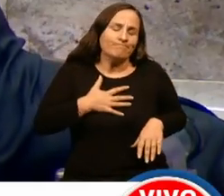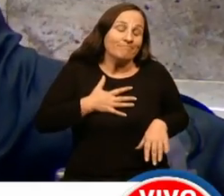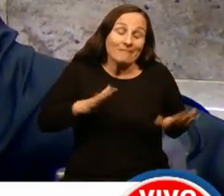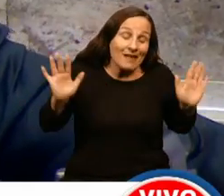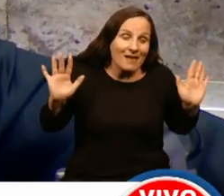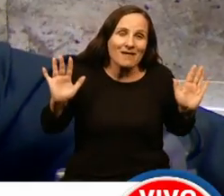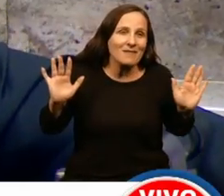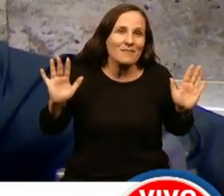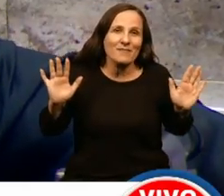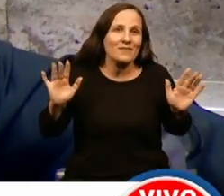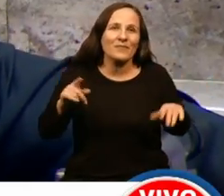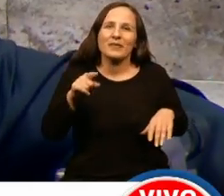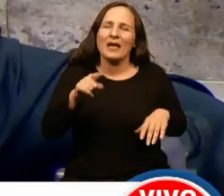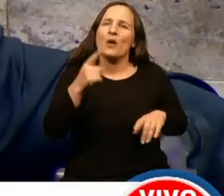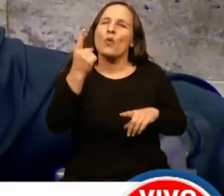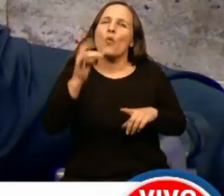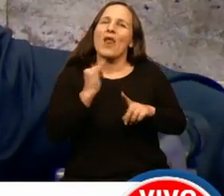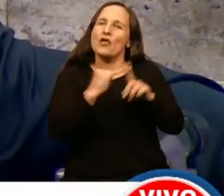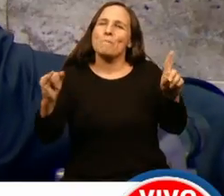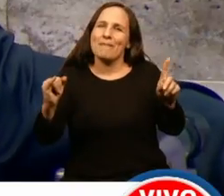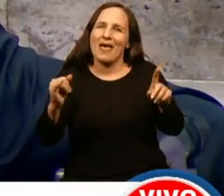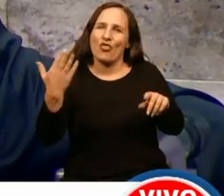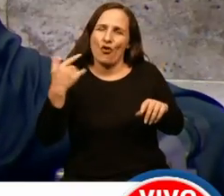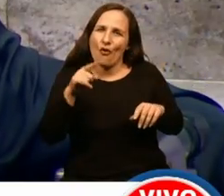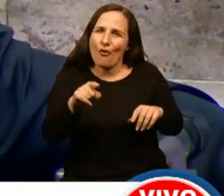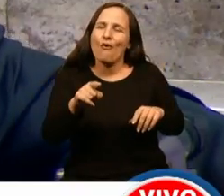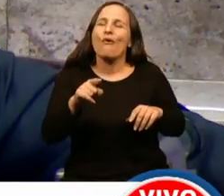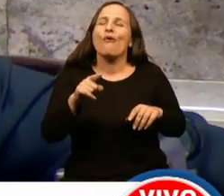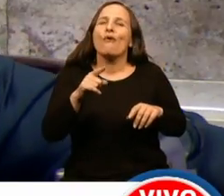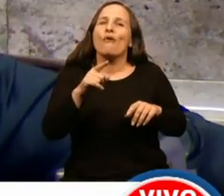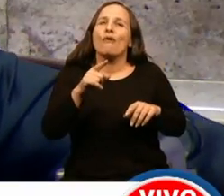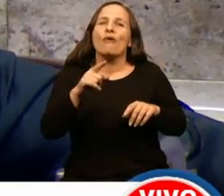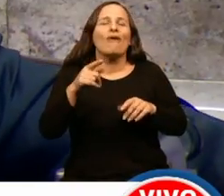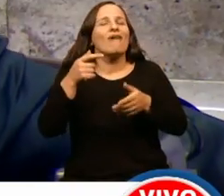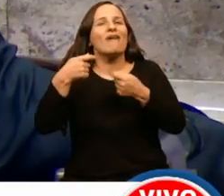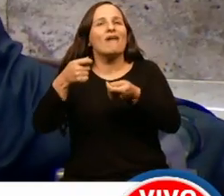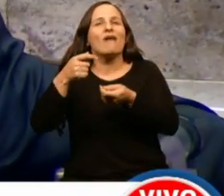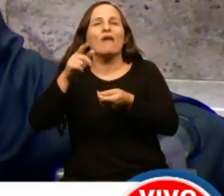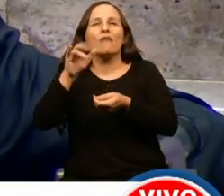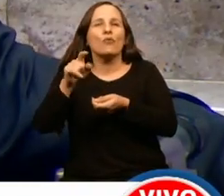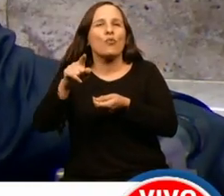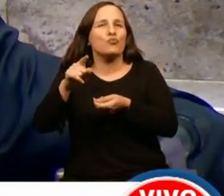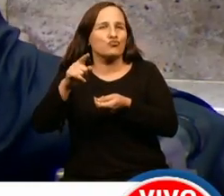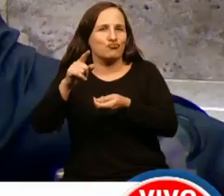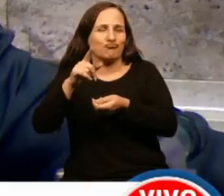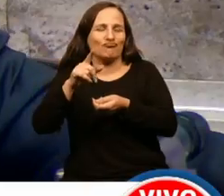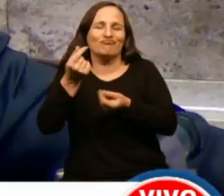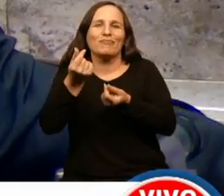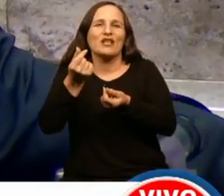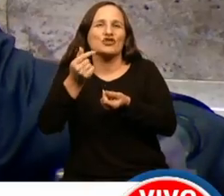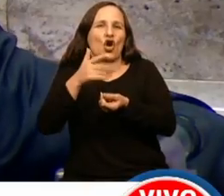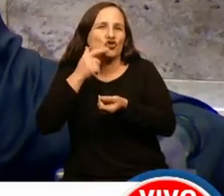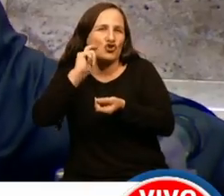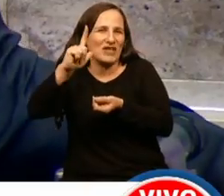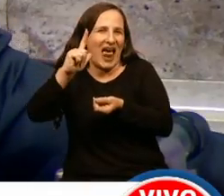lamentablemente hace un año y medio se saca la tarifa social eléctrica eso fue un impacto terrible para las provincias